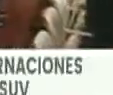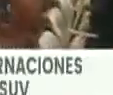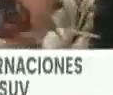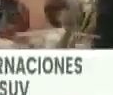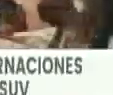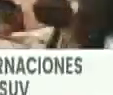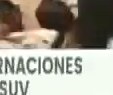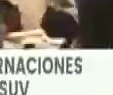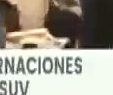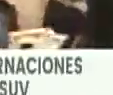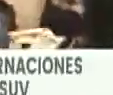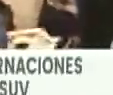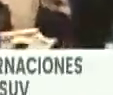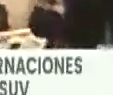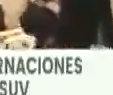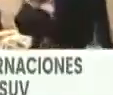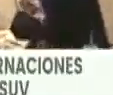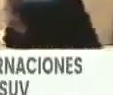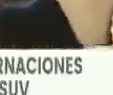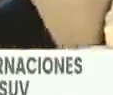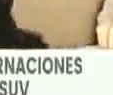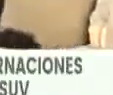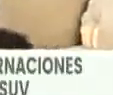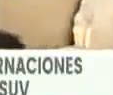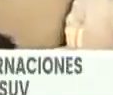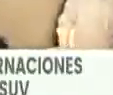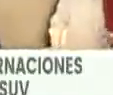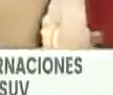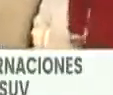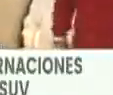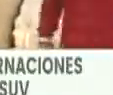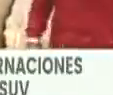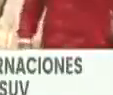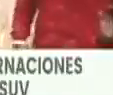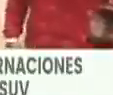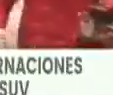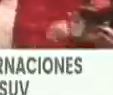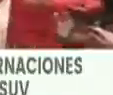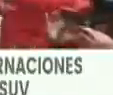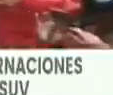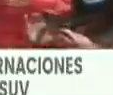Vámonos para allá, vamos a su encuentro, vámonos para allá.